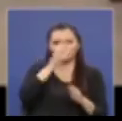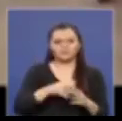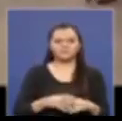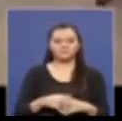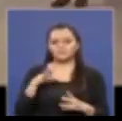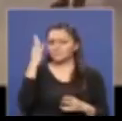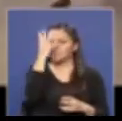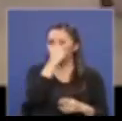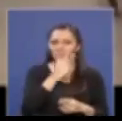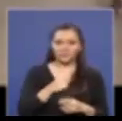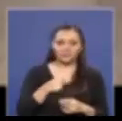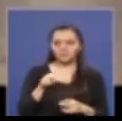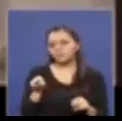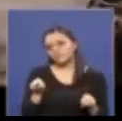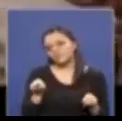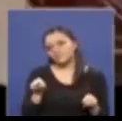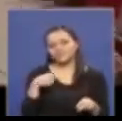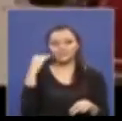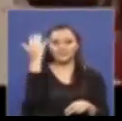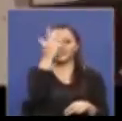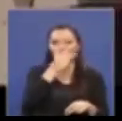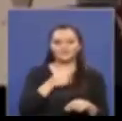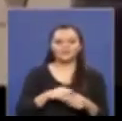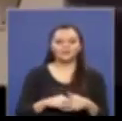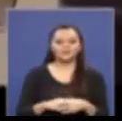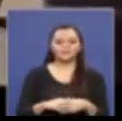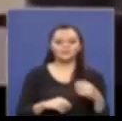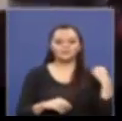son increíbles. Son increíbles, ¿no?